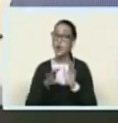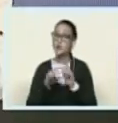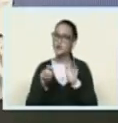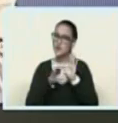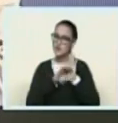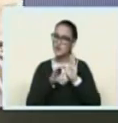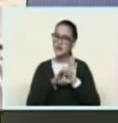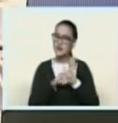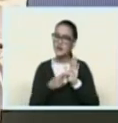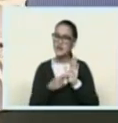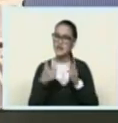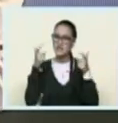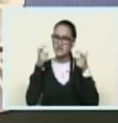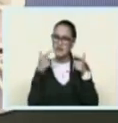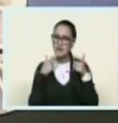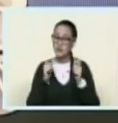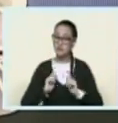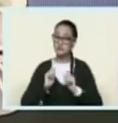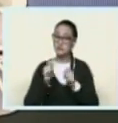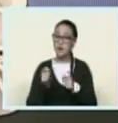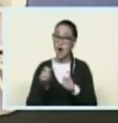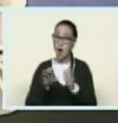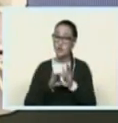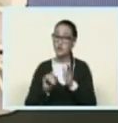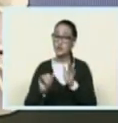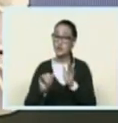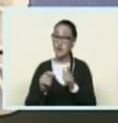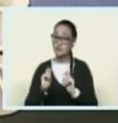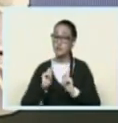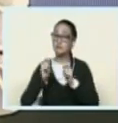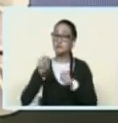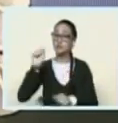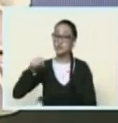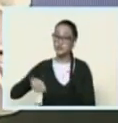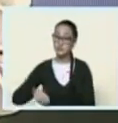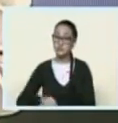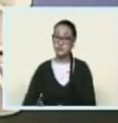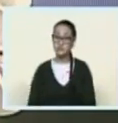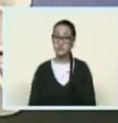Y el comandante Chávez me dijo, te toca ir a la constituyente.